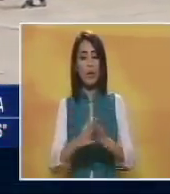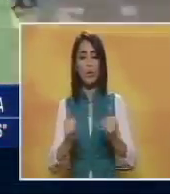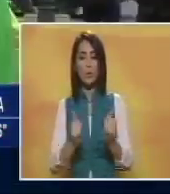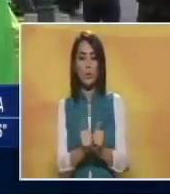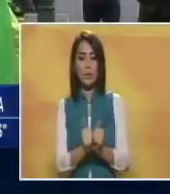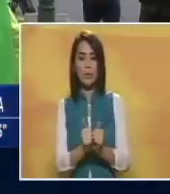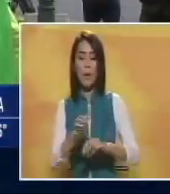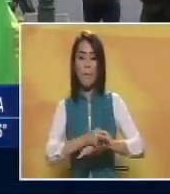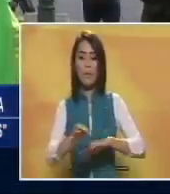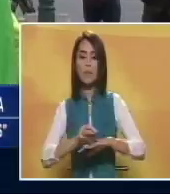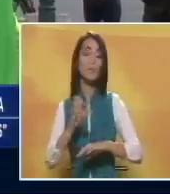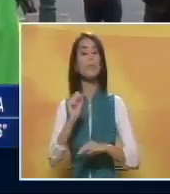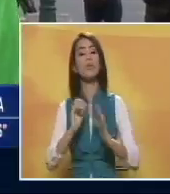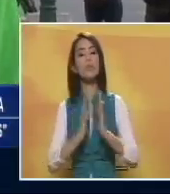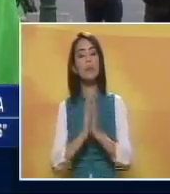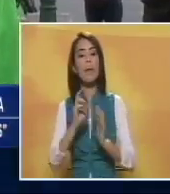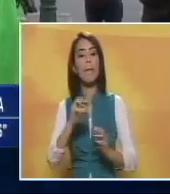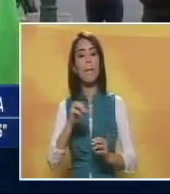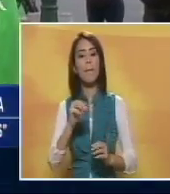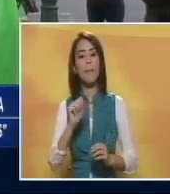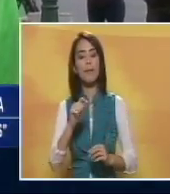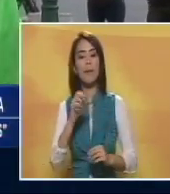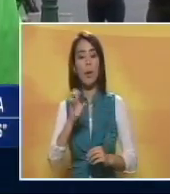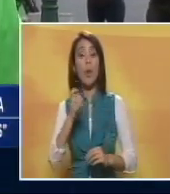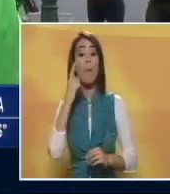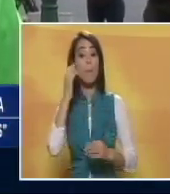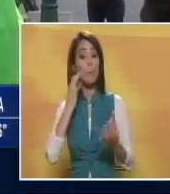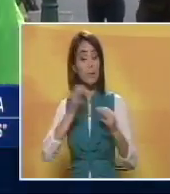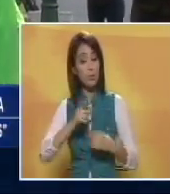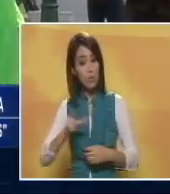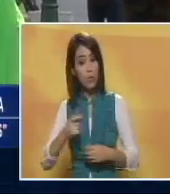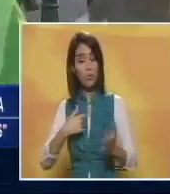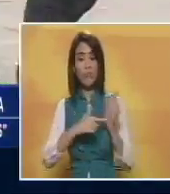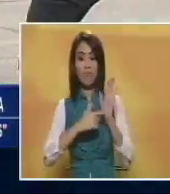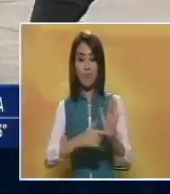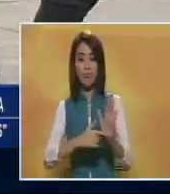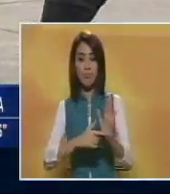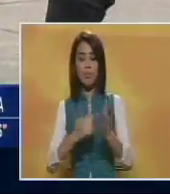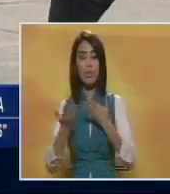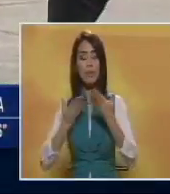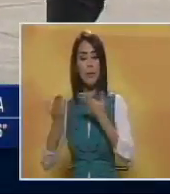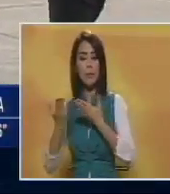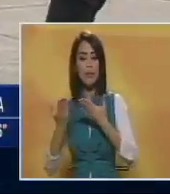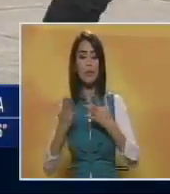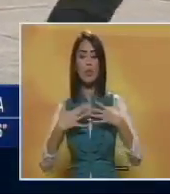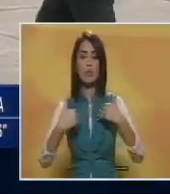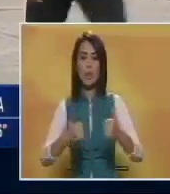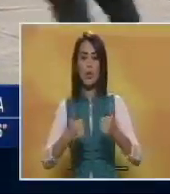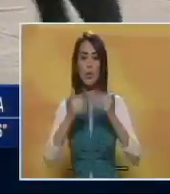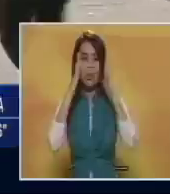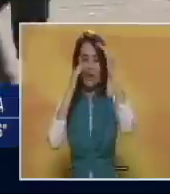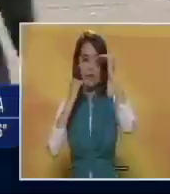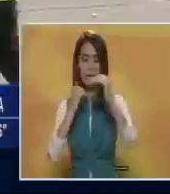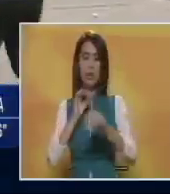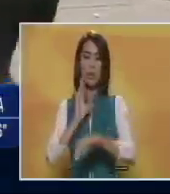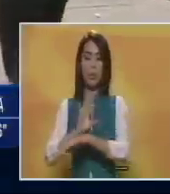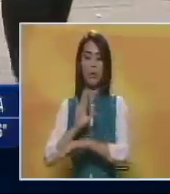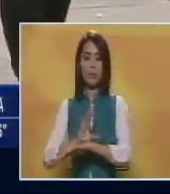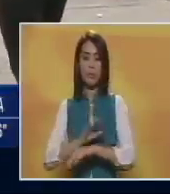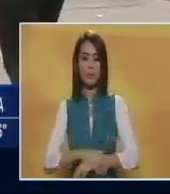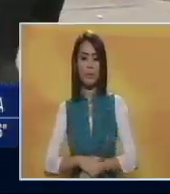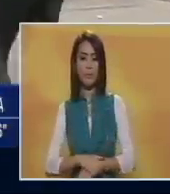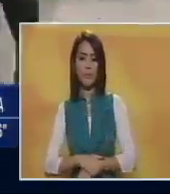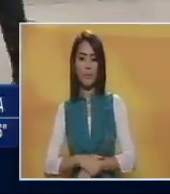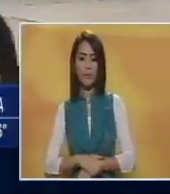Anzoátegui, municipio San Mateo, donde voceros comunitarios mostraron los servicios del sistema primario de salud en materia de atención y prevención. En el